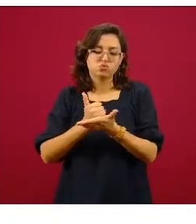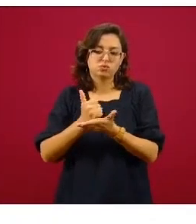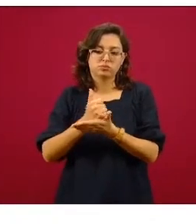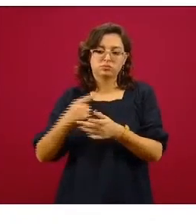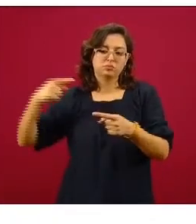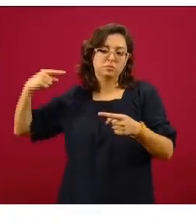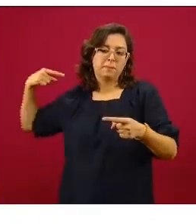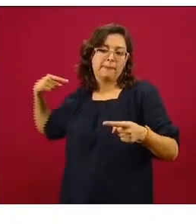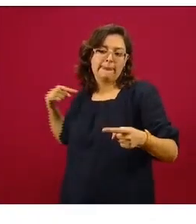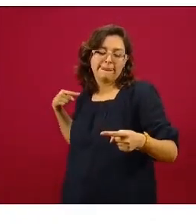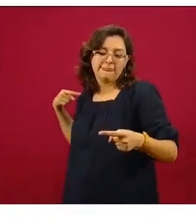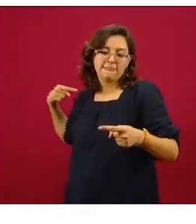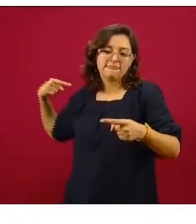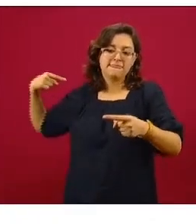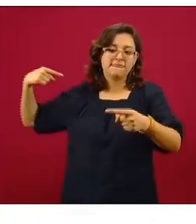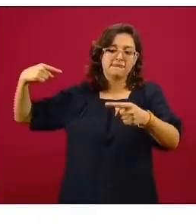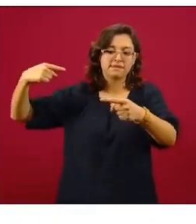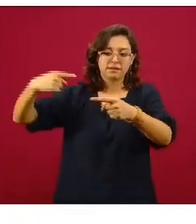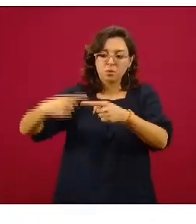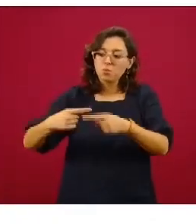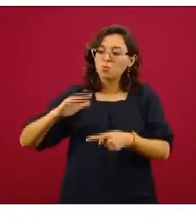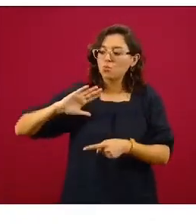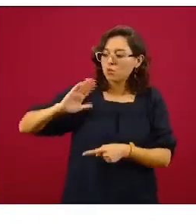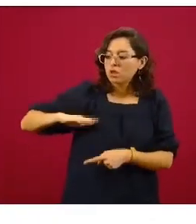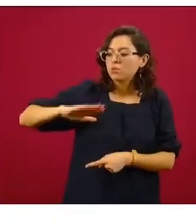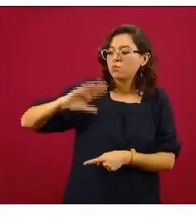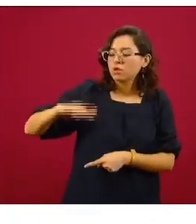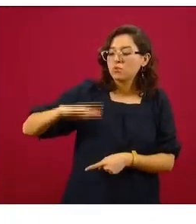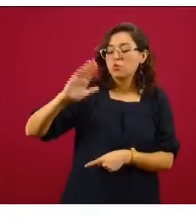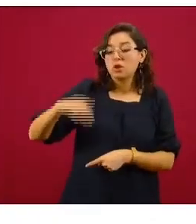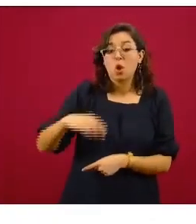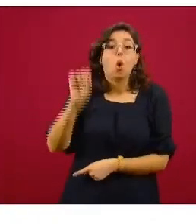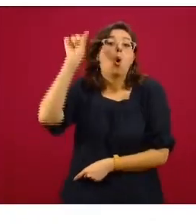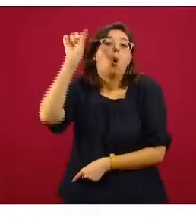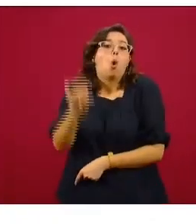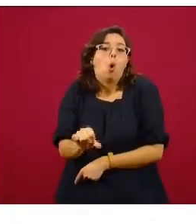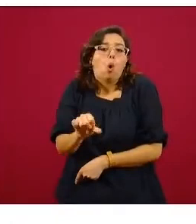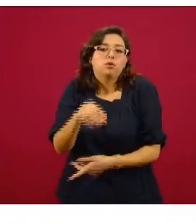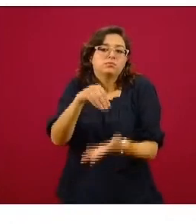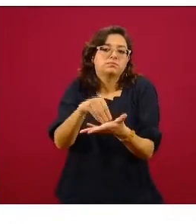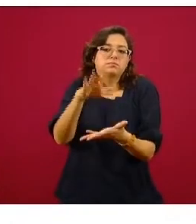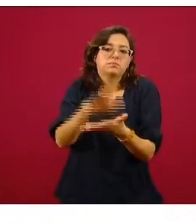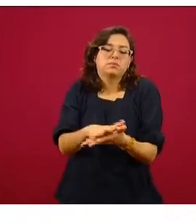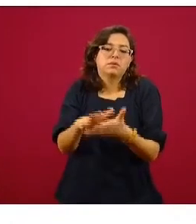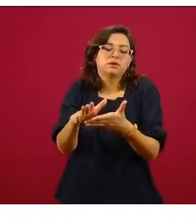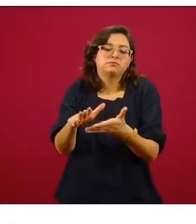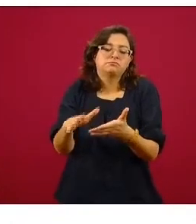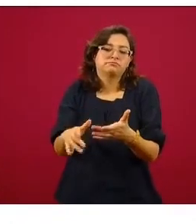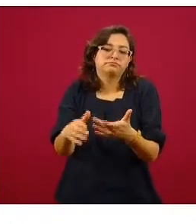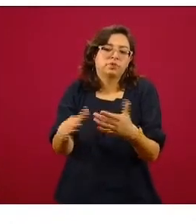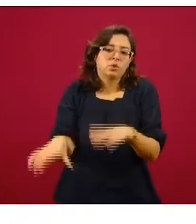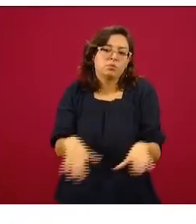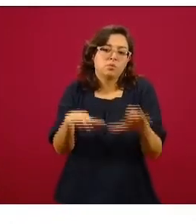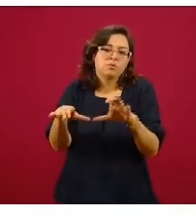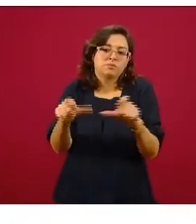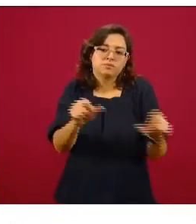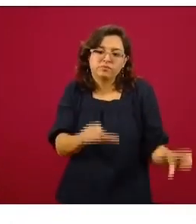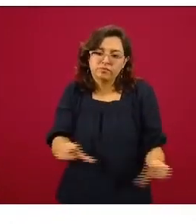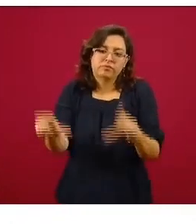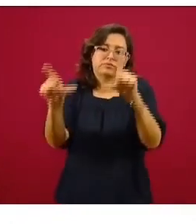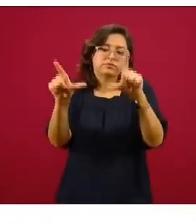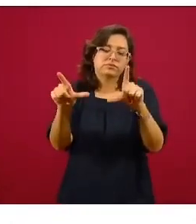dicho, los días en los que realmente ocurrieron estas lamentables defunciones. Entonces es un poco el gráfico